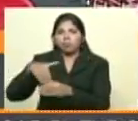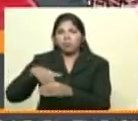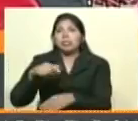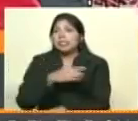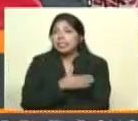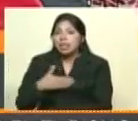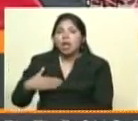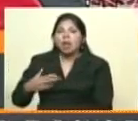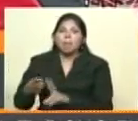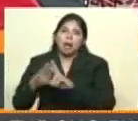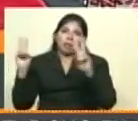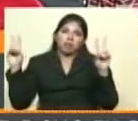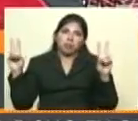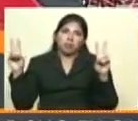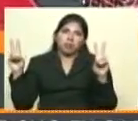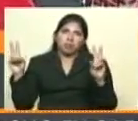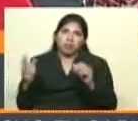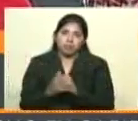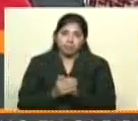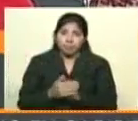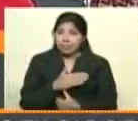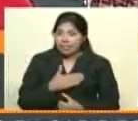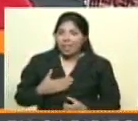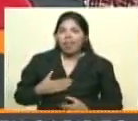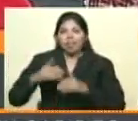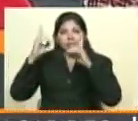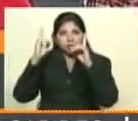tranquilidad, porque quiere decidir.